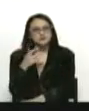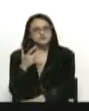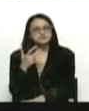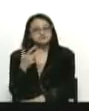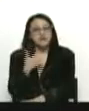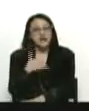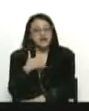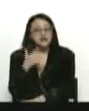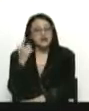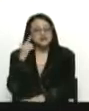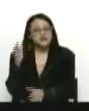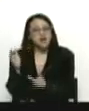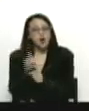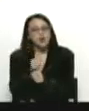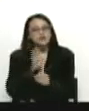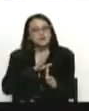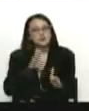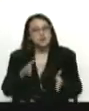sabrá encontrar su camino.